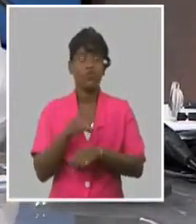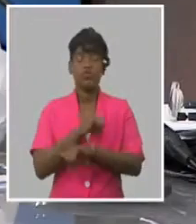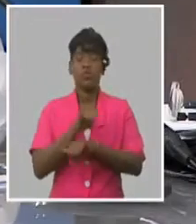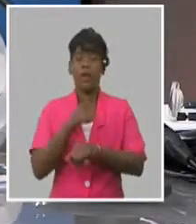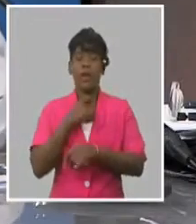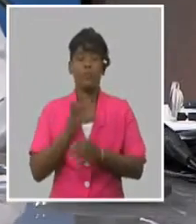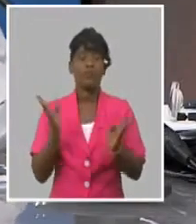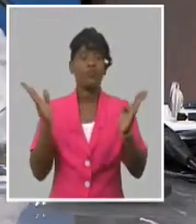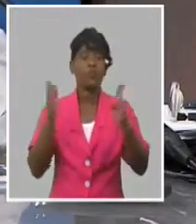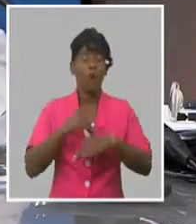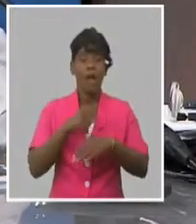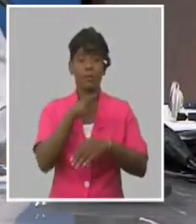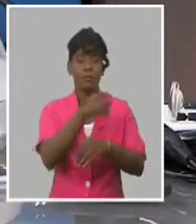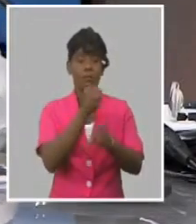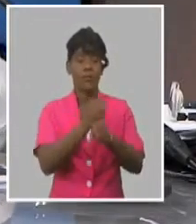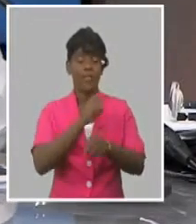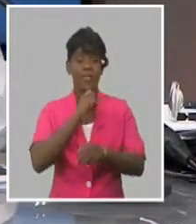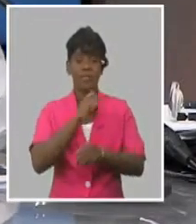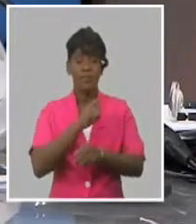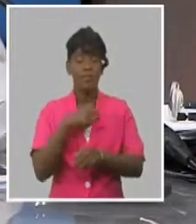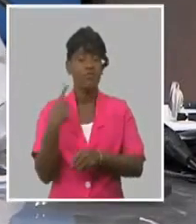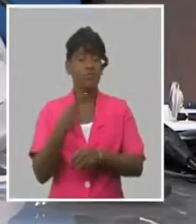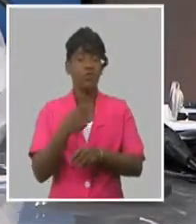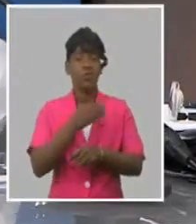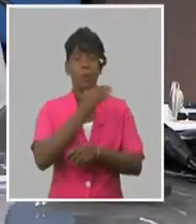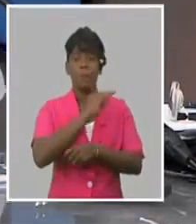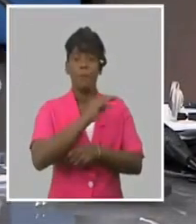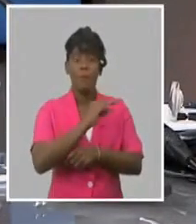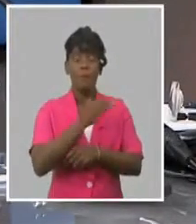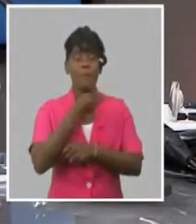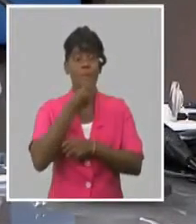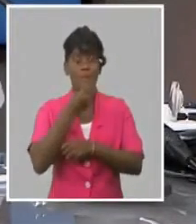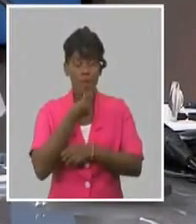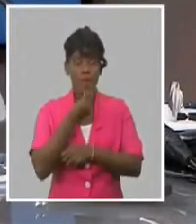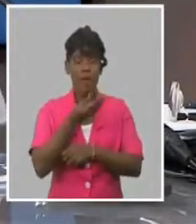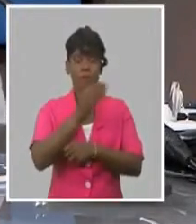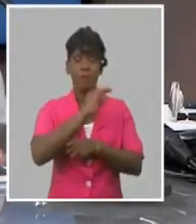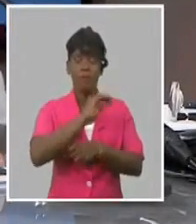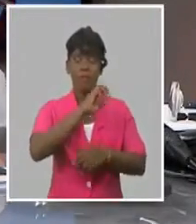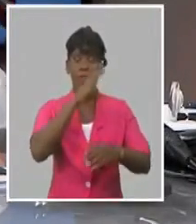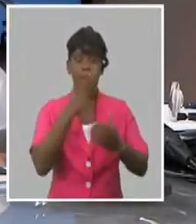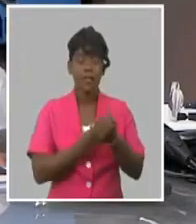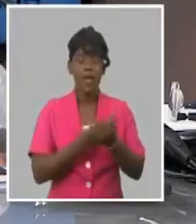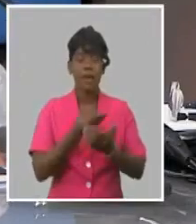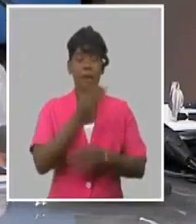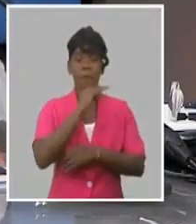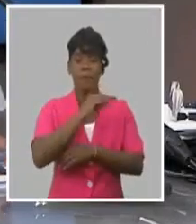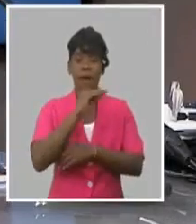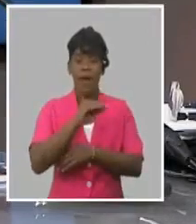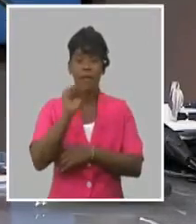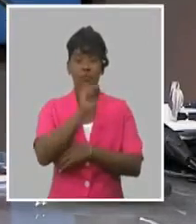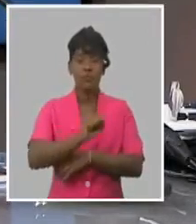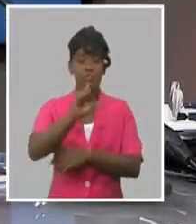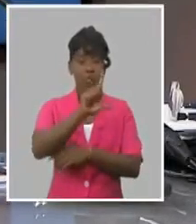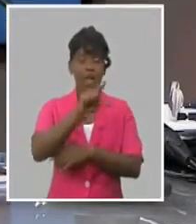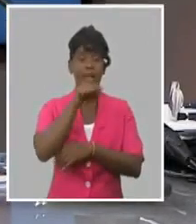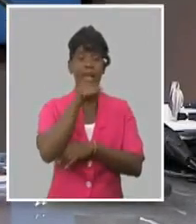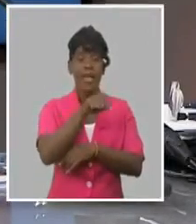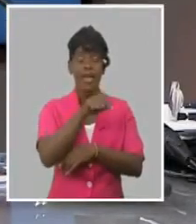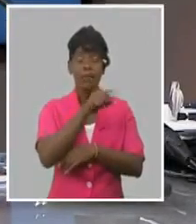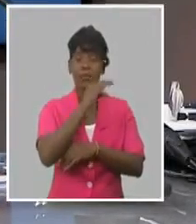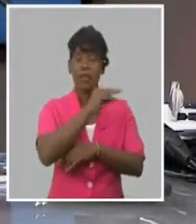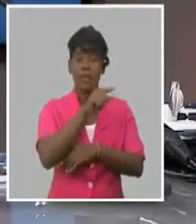ingresos, salario, pensiones, las jubilaciones de las personas y la asistencia social.